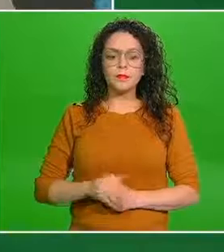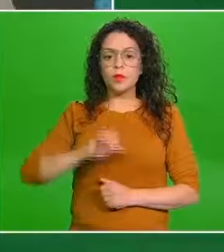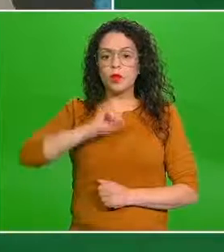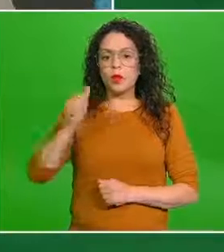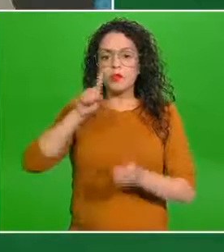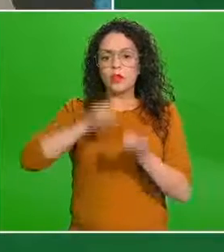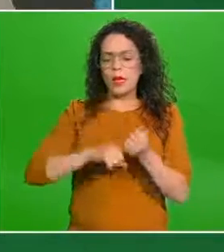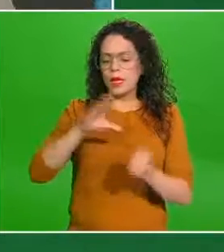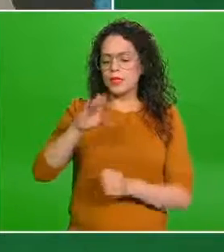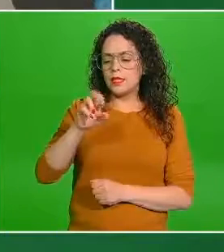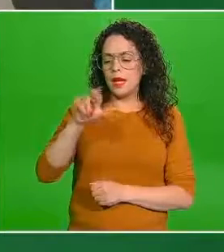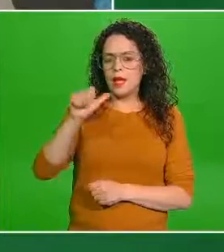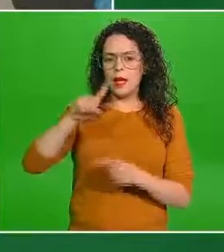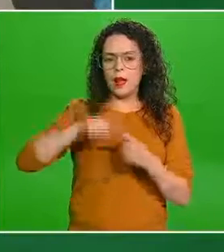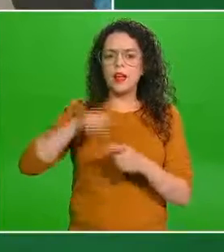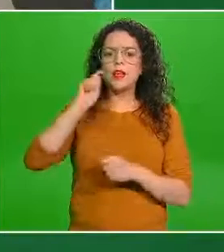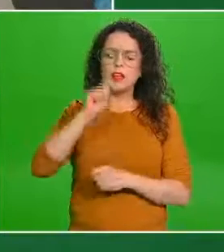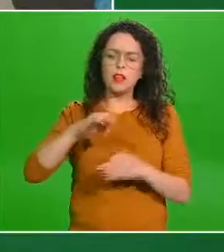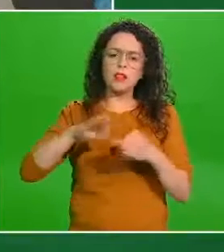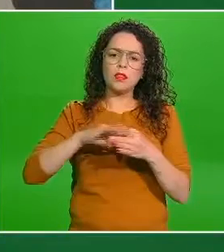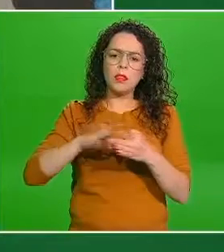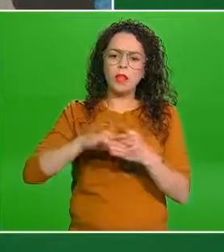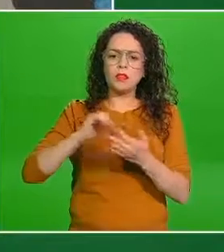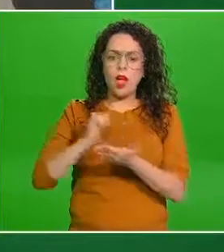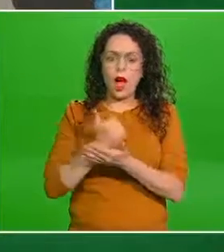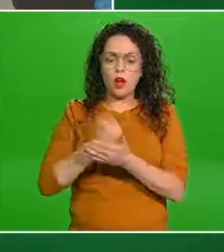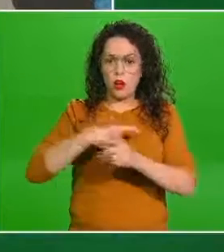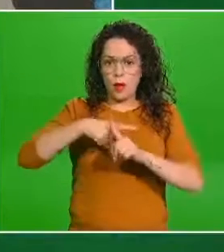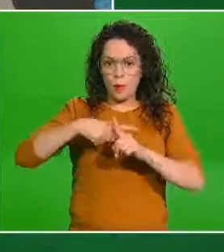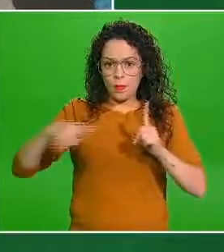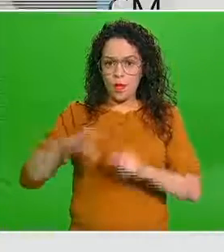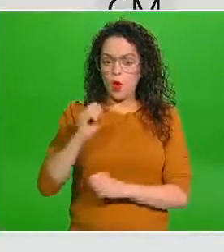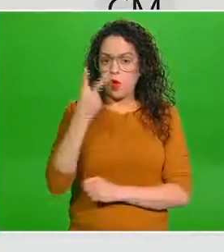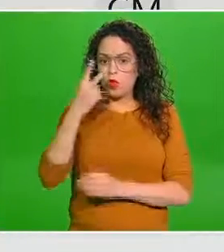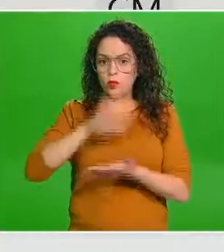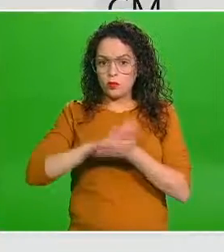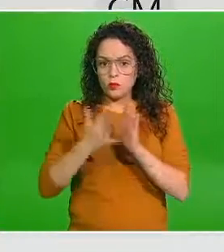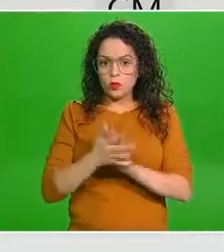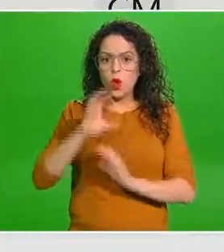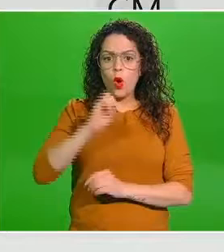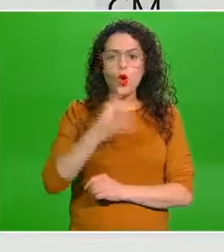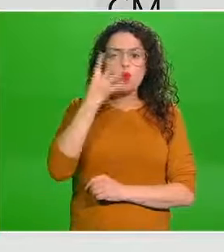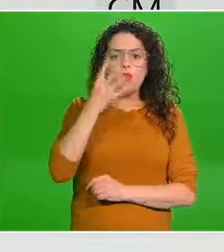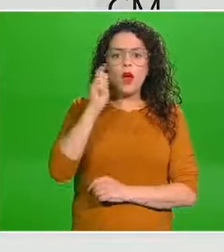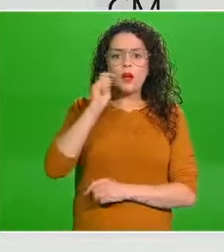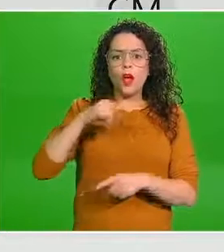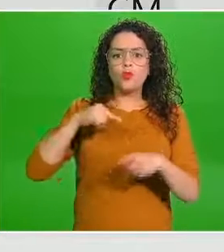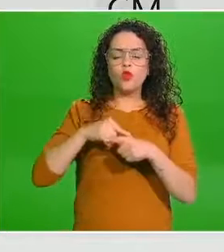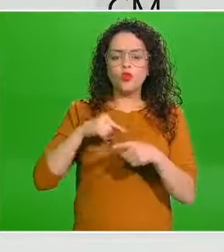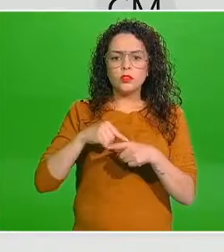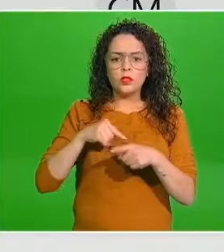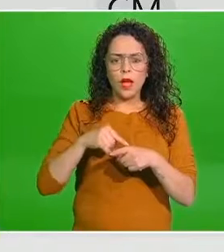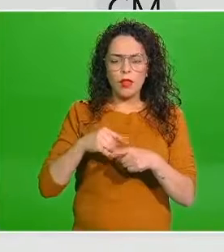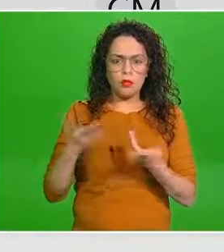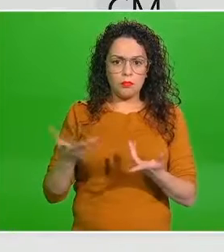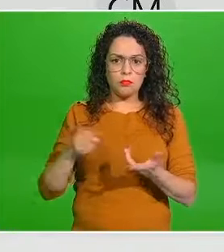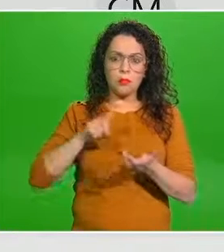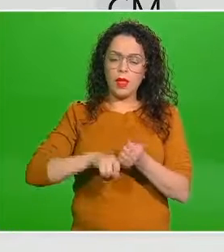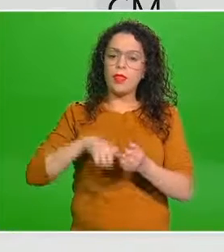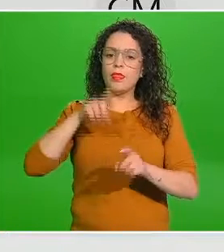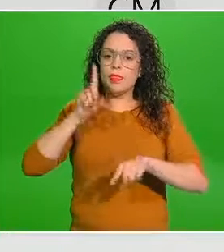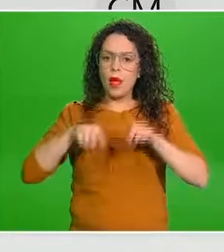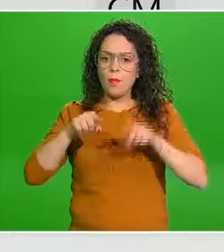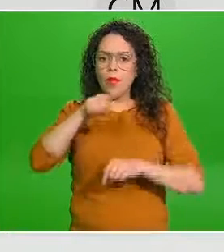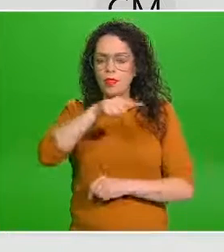se puede consumir media taza de arroz o 2 tortillas o 4 tostadas horneadas, es decir, el equivalente de acuerdo a los gustos